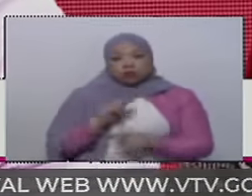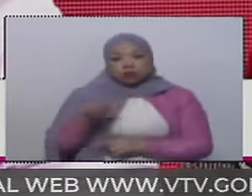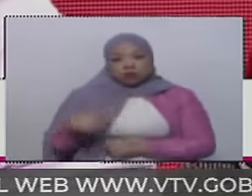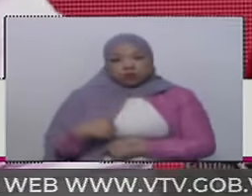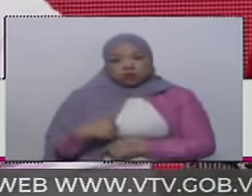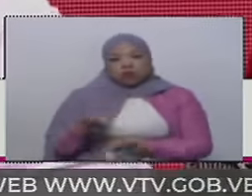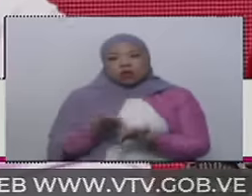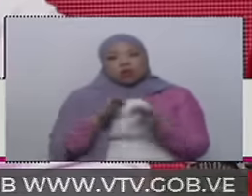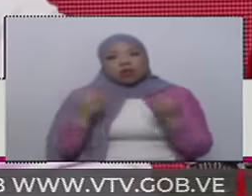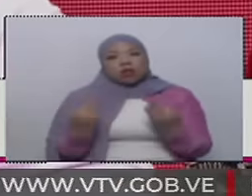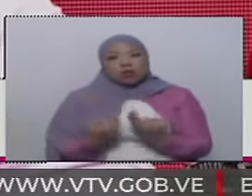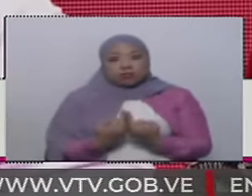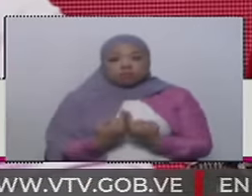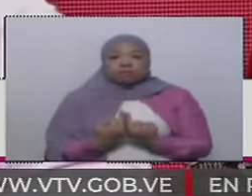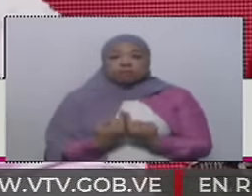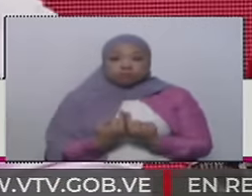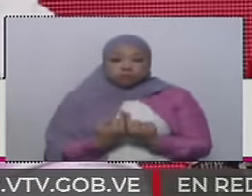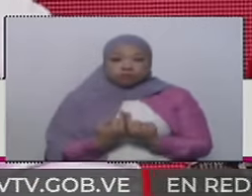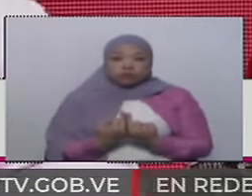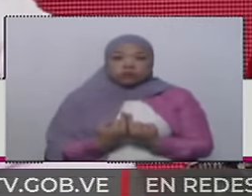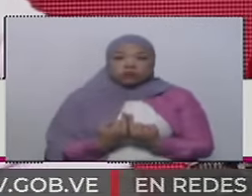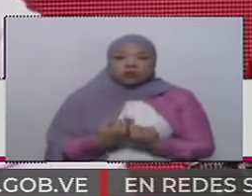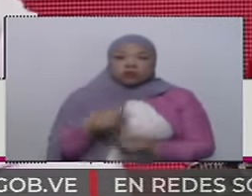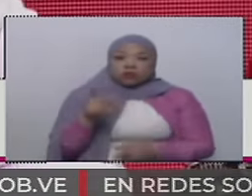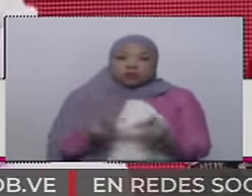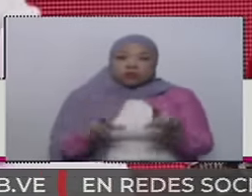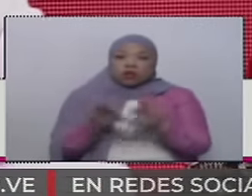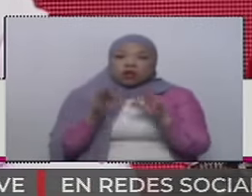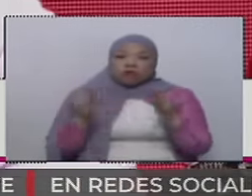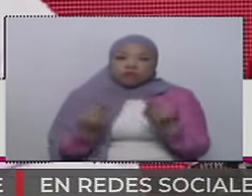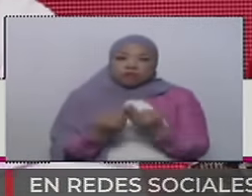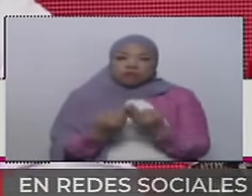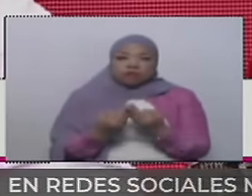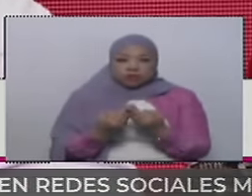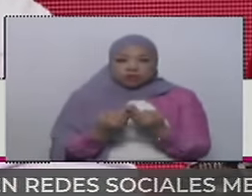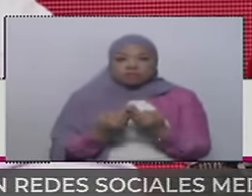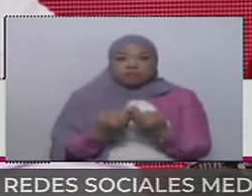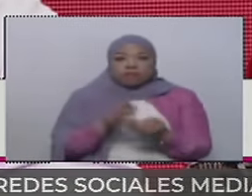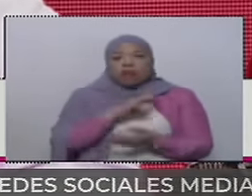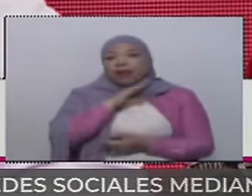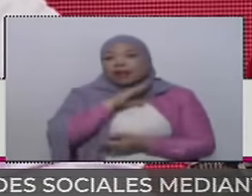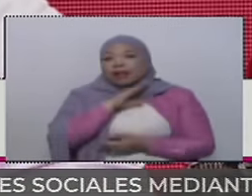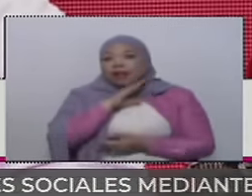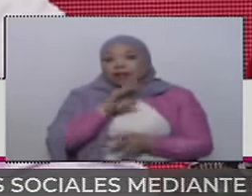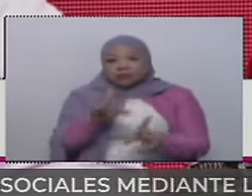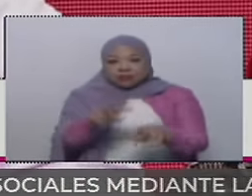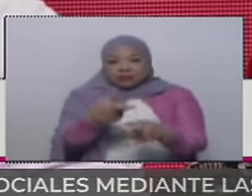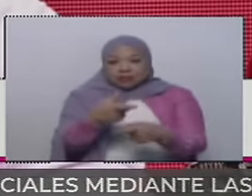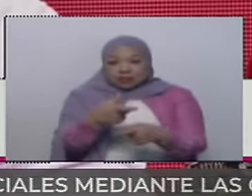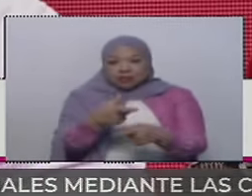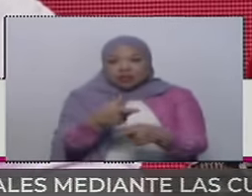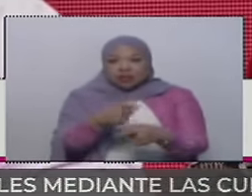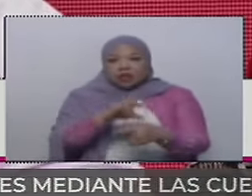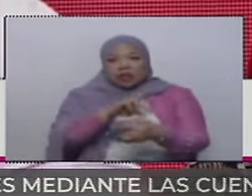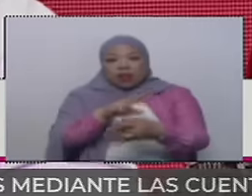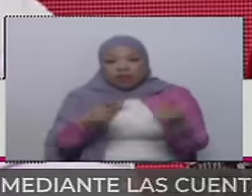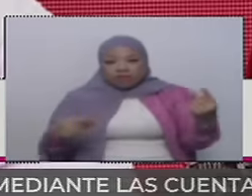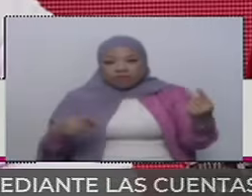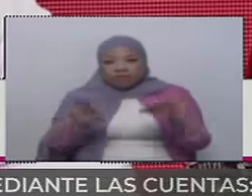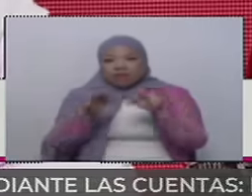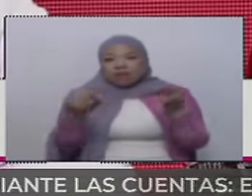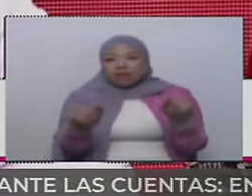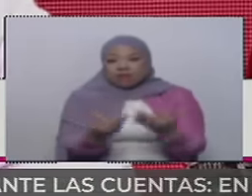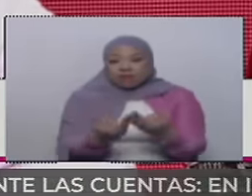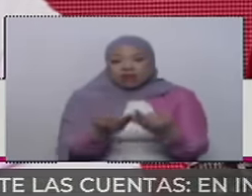nuestra familia. Es una enfermedad familiar, es una enfermedad donde tu familia,